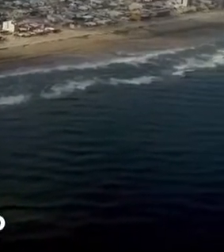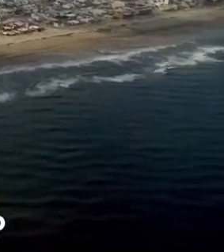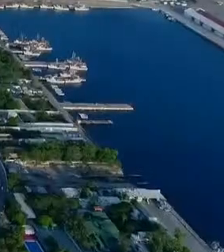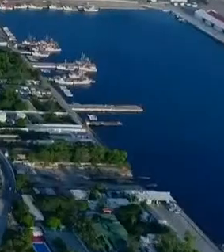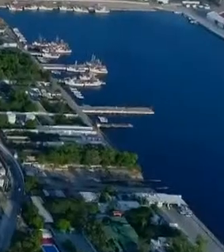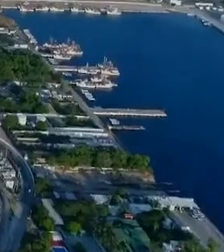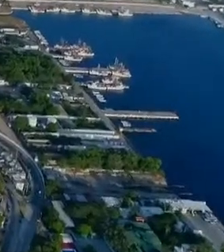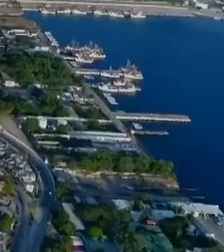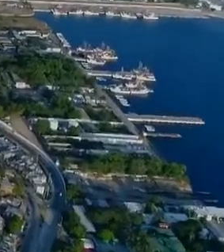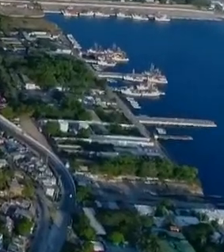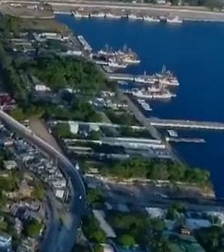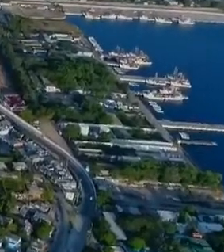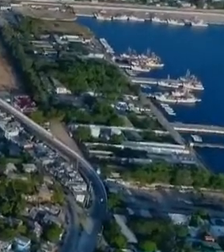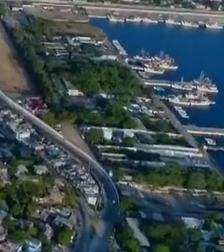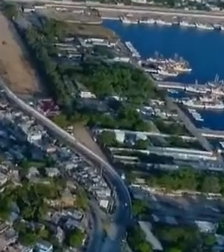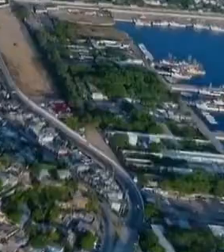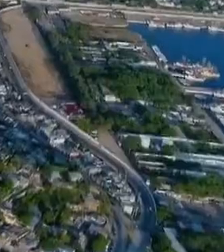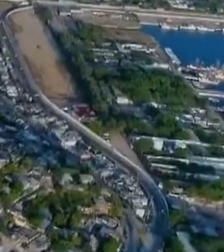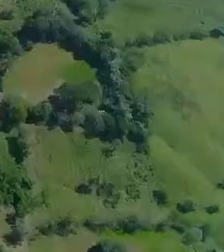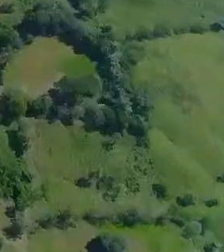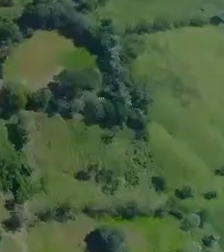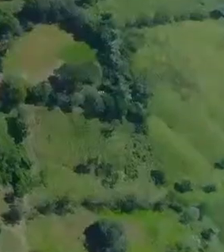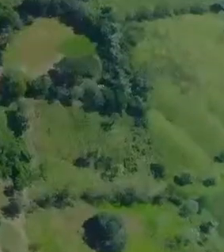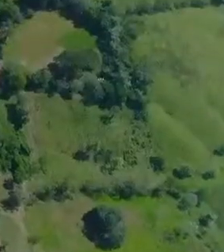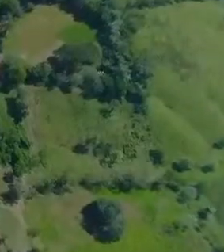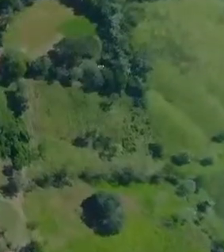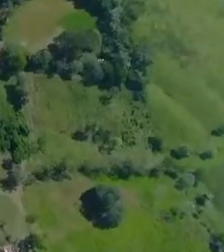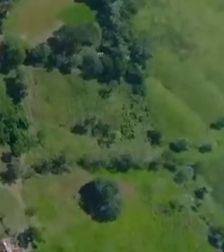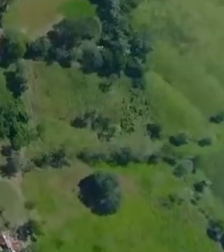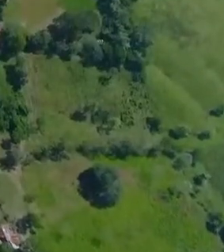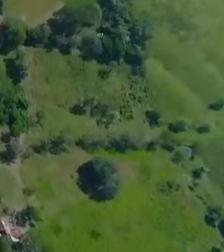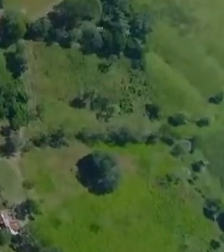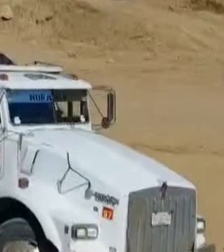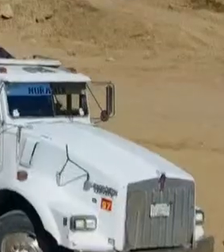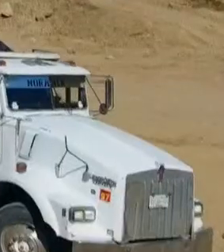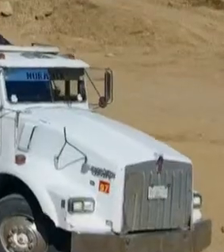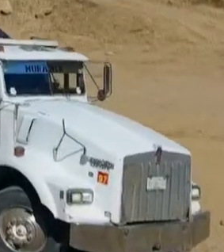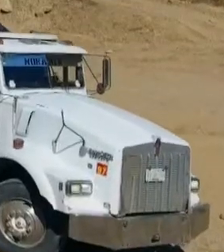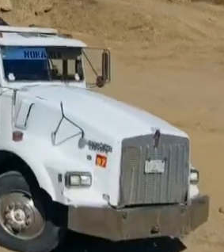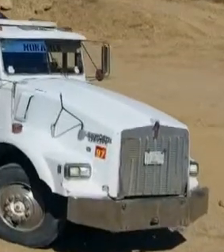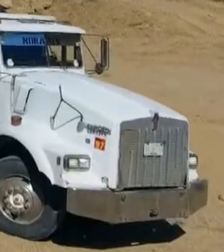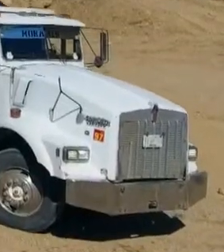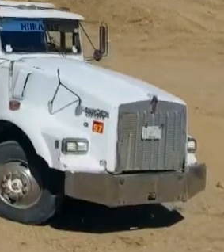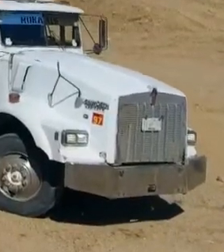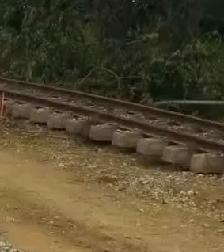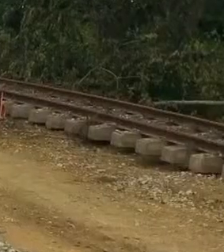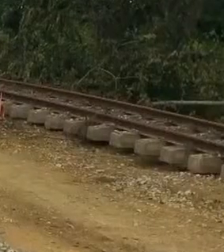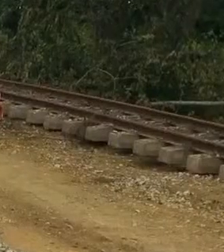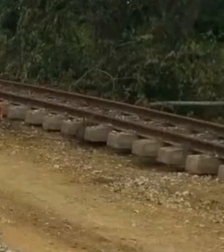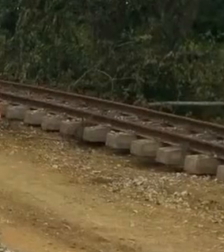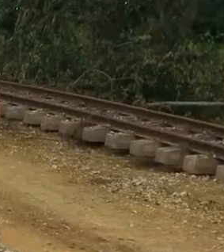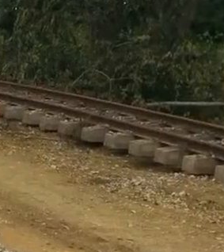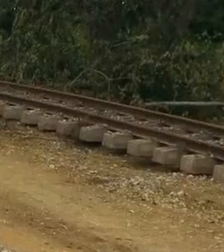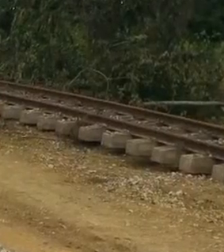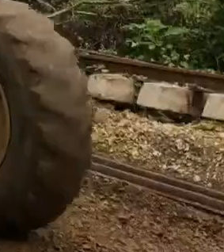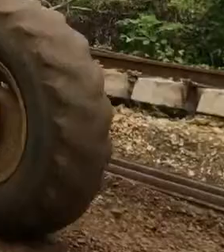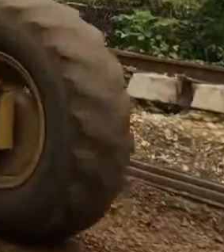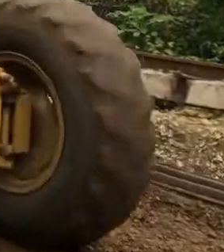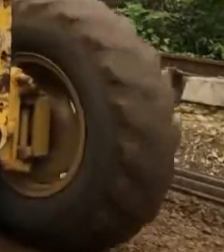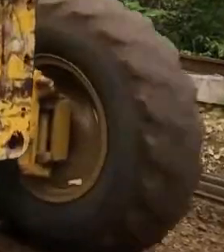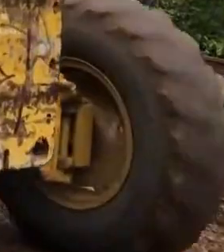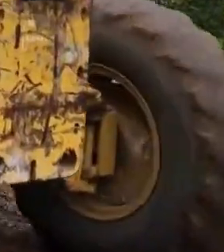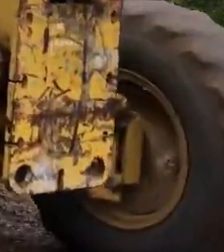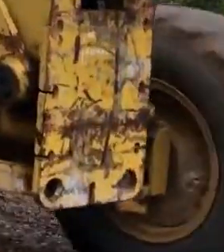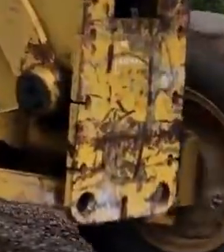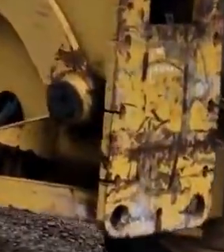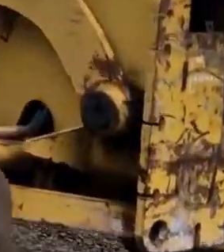y del mundo y contribuir al desarrollo. A continuación, se informa el avance de obras a 29 de marzo